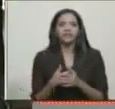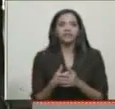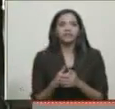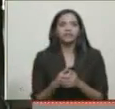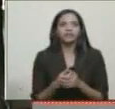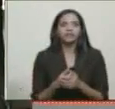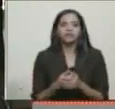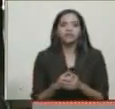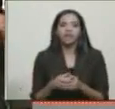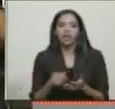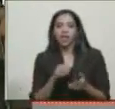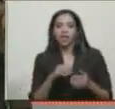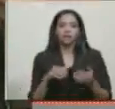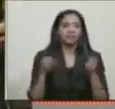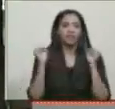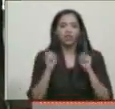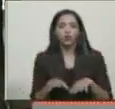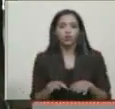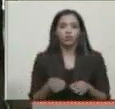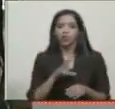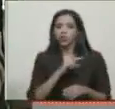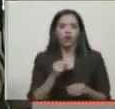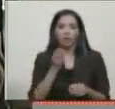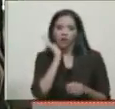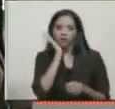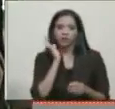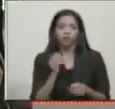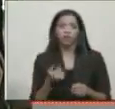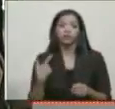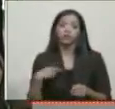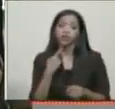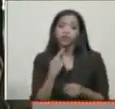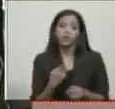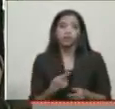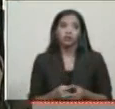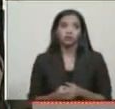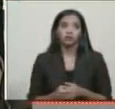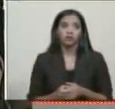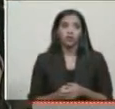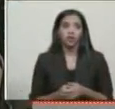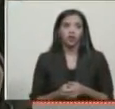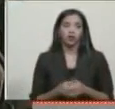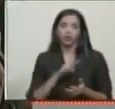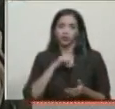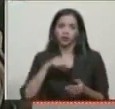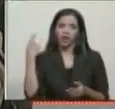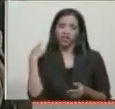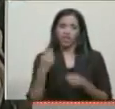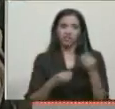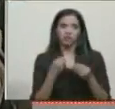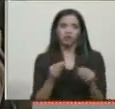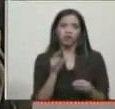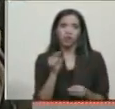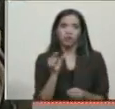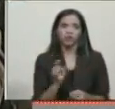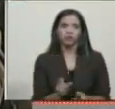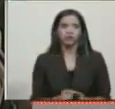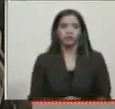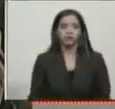vamos a claudicar. Y por eso yo tengo que decirlo, nosotros ayer no hicimos ese comentario,